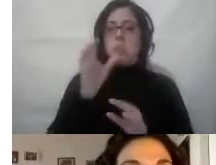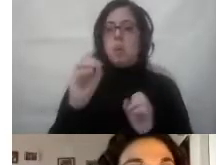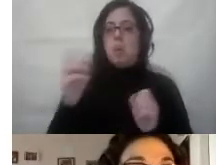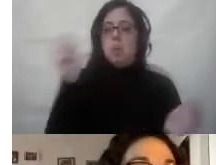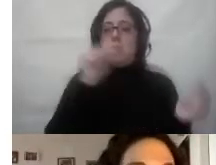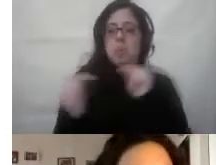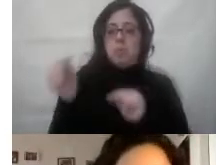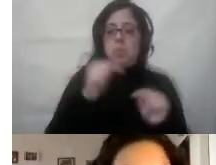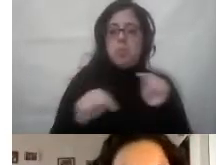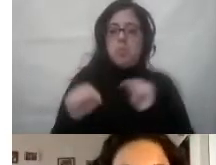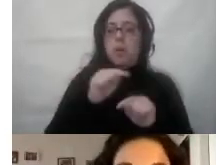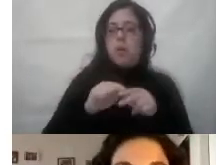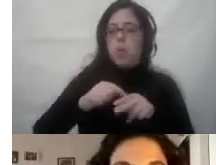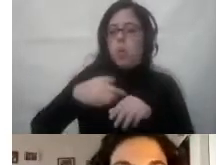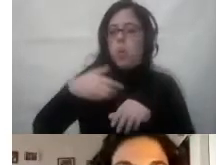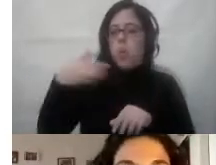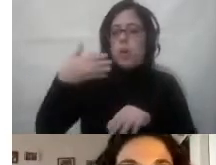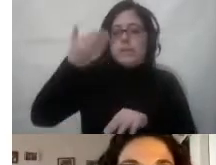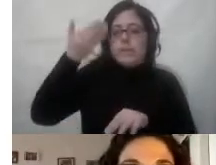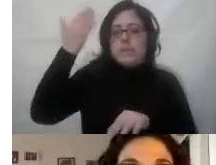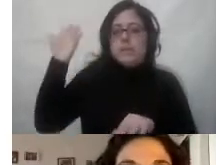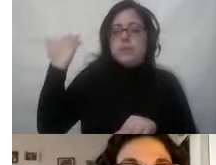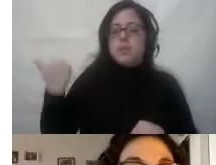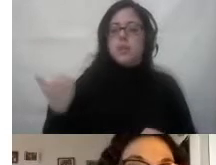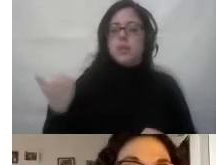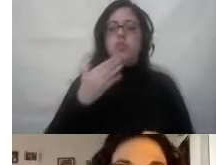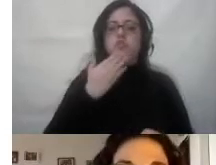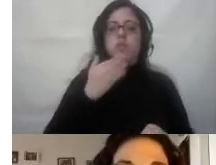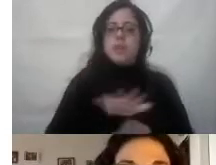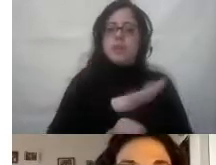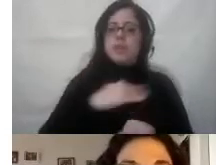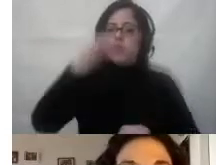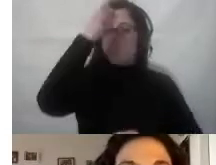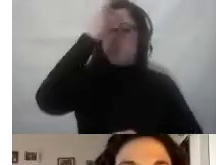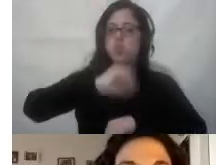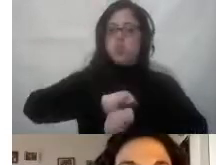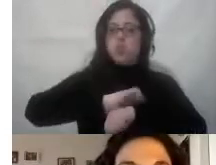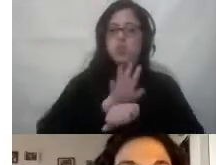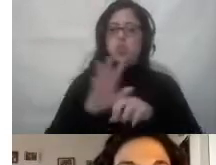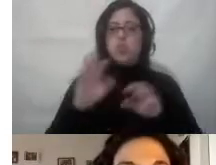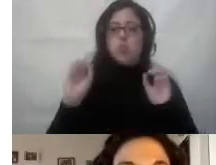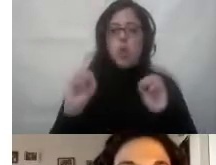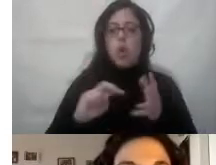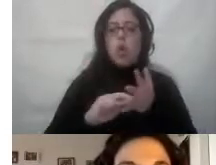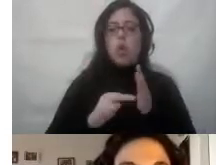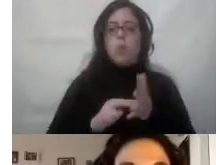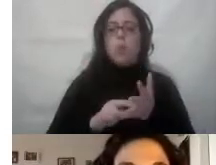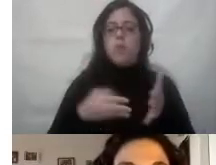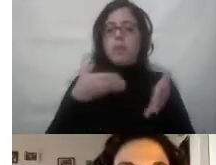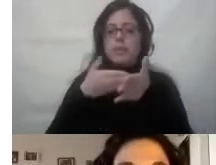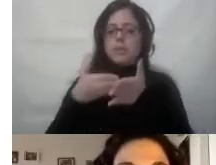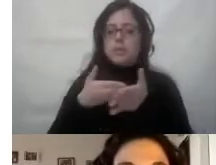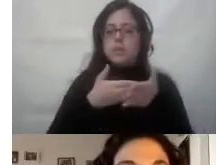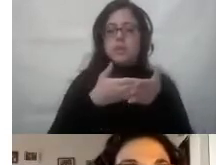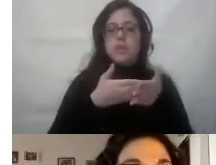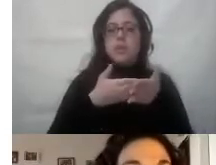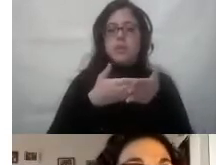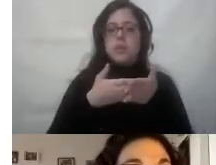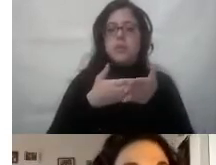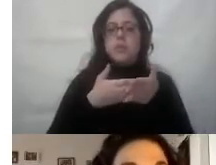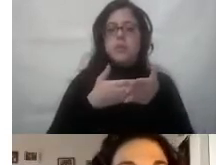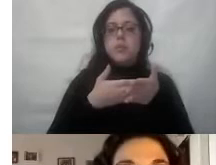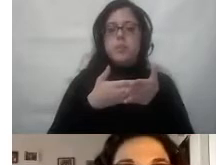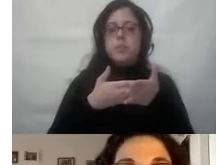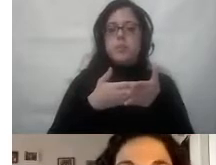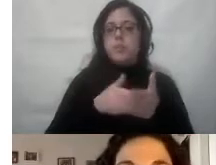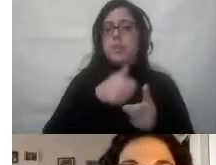mucho tiempo, o la misma situación actual que estamos viviendo del COVID, o las tremendas problemáticas, ¿verdad?, localizadas ayer